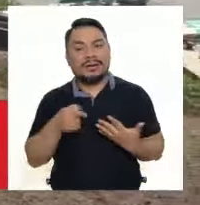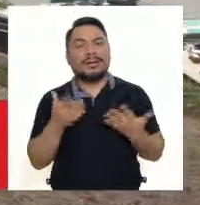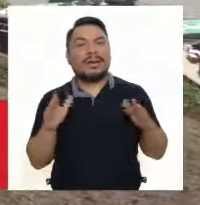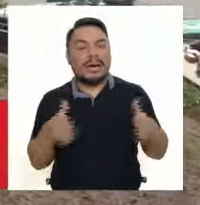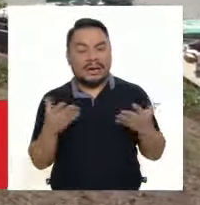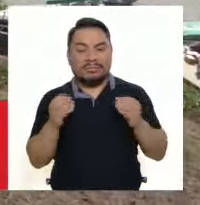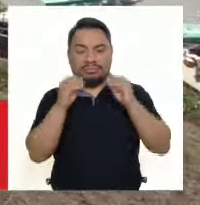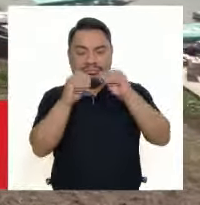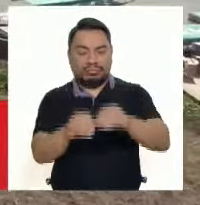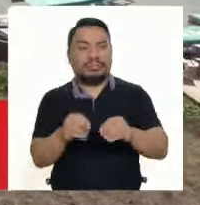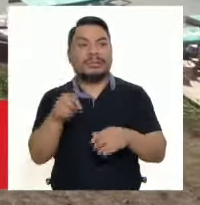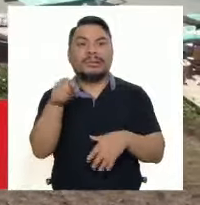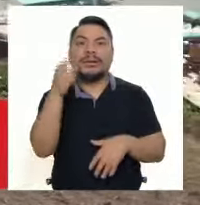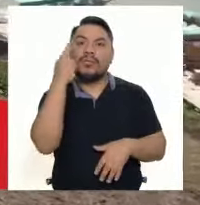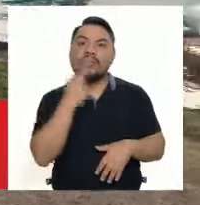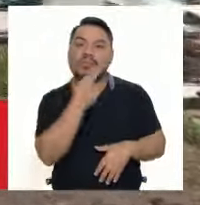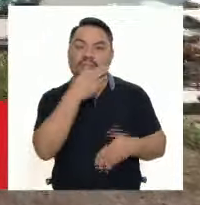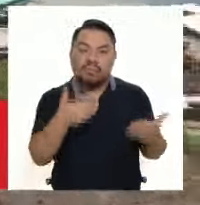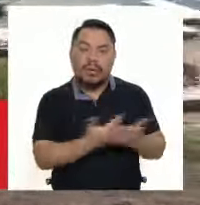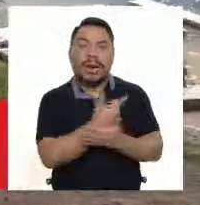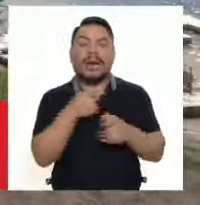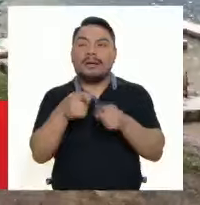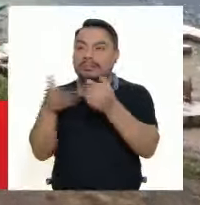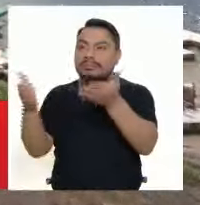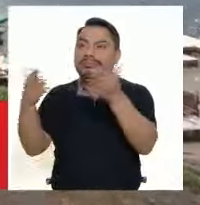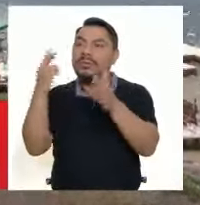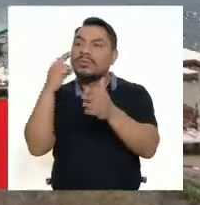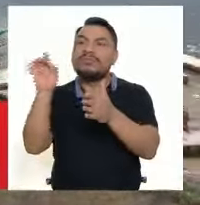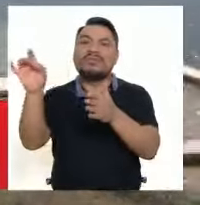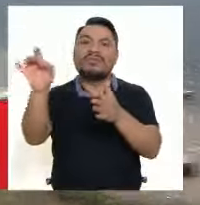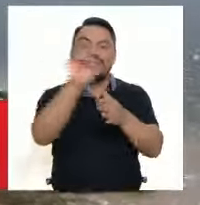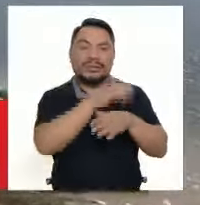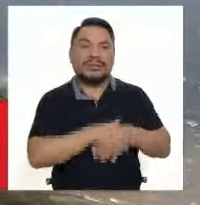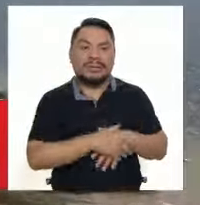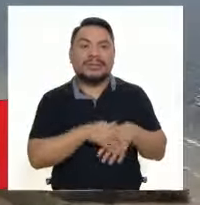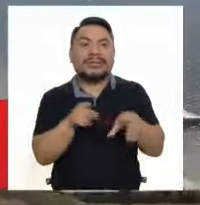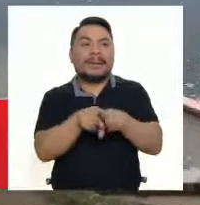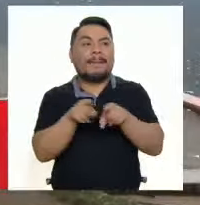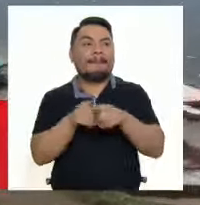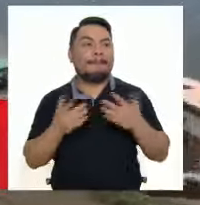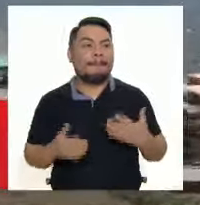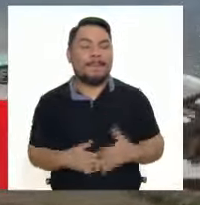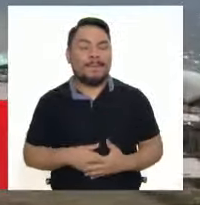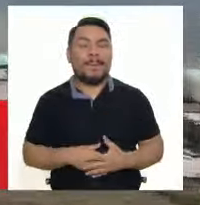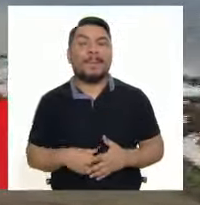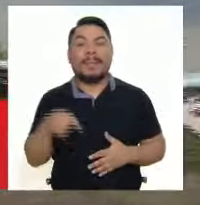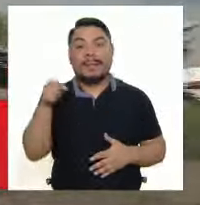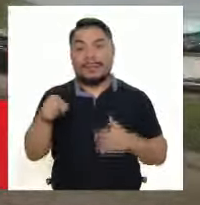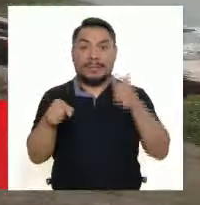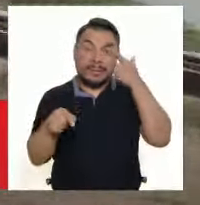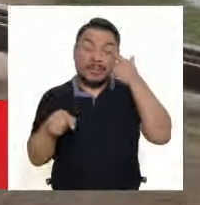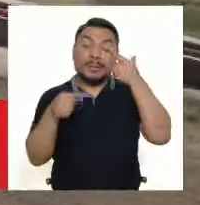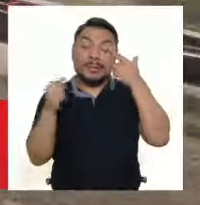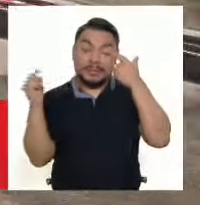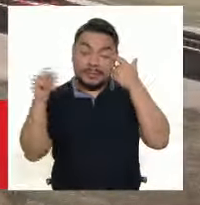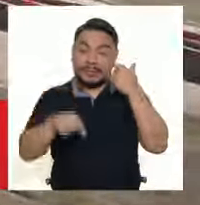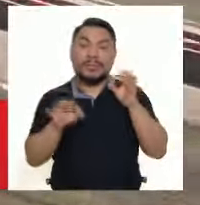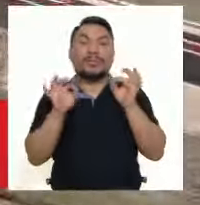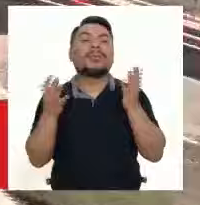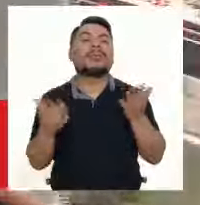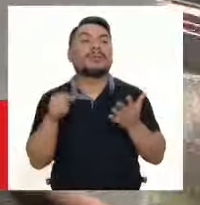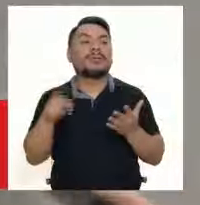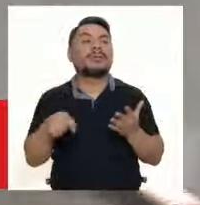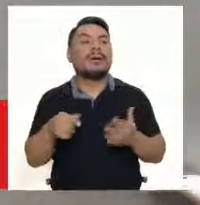a instalar restaurantes, puestos de negocios, y además también nos encontramos justo en